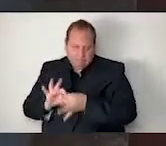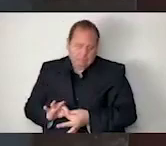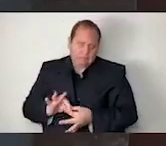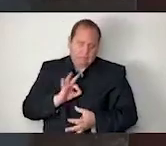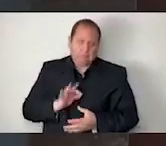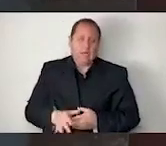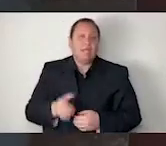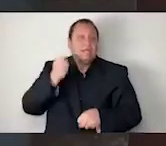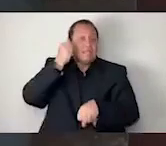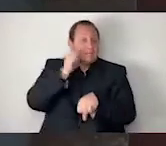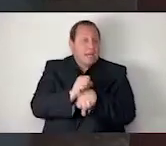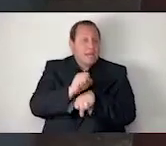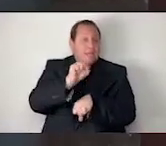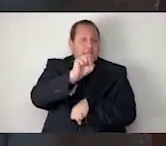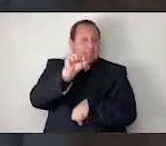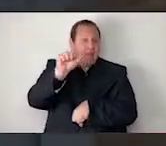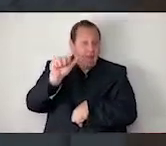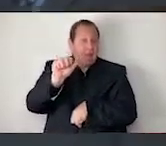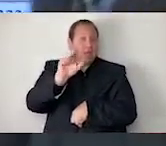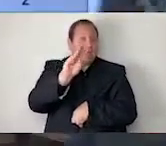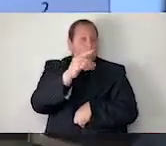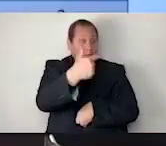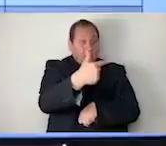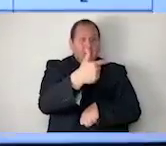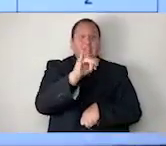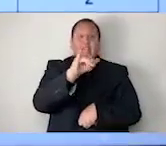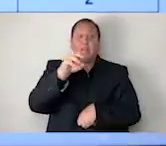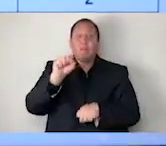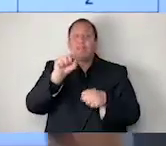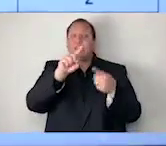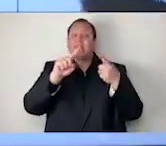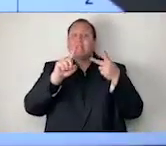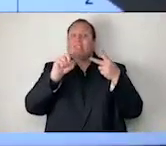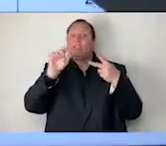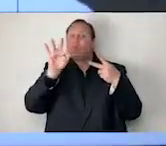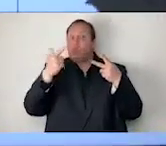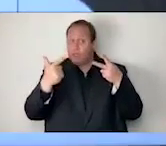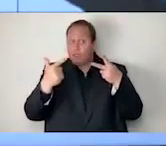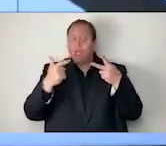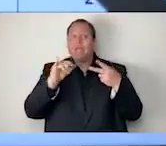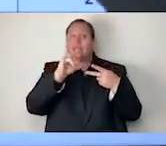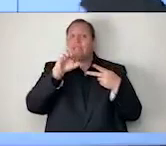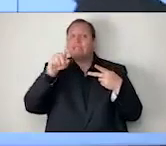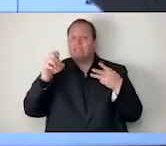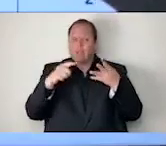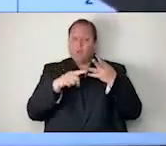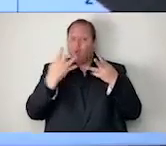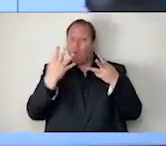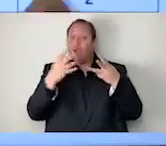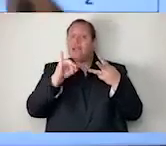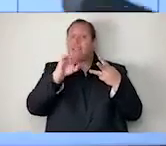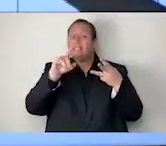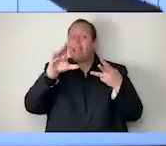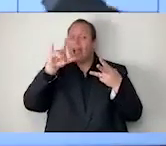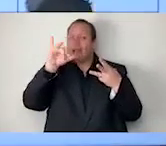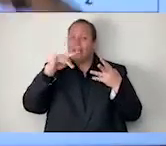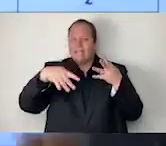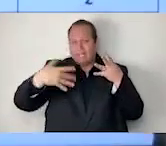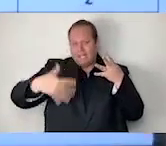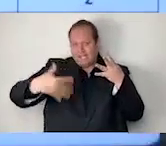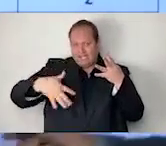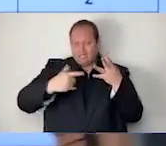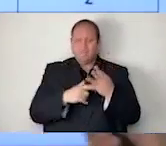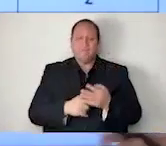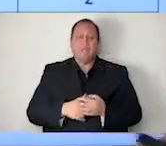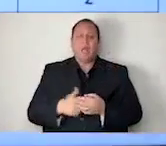el lista 4 y este canal 15 todavía por sus militares y ninguno y los sospechosos predominantemente secretarías a los